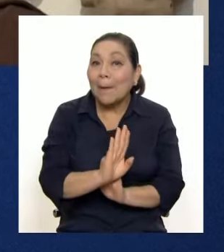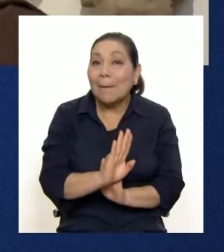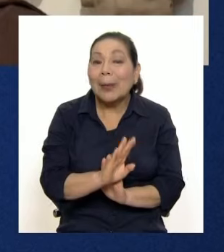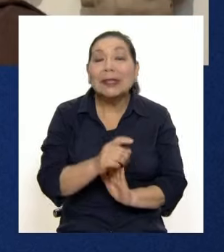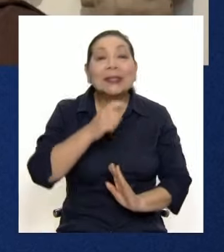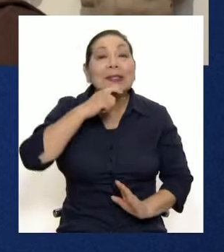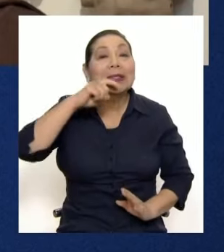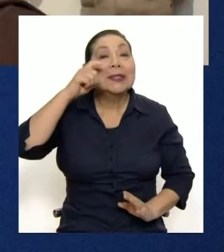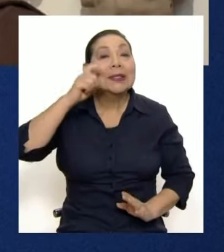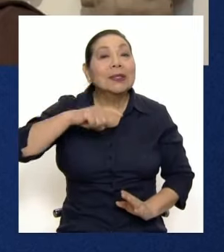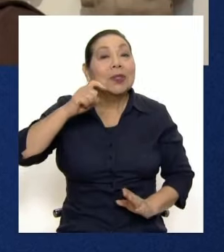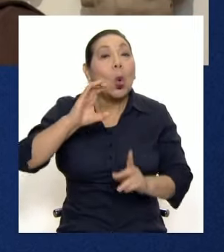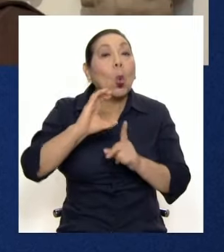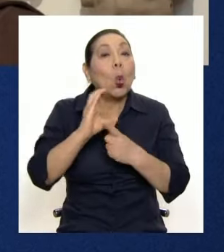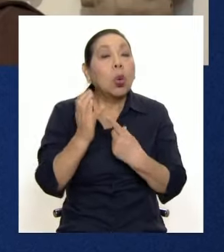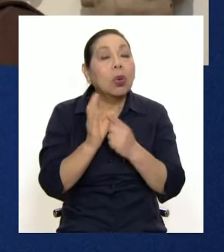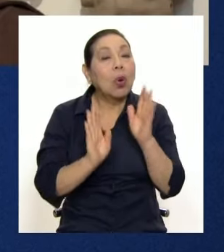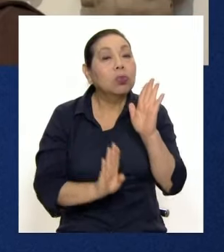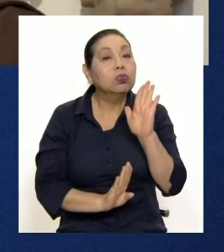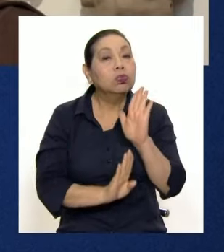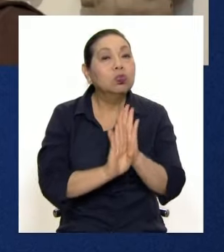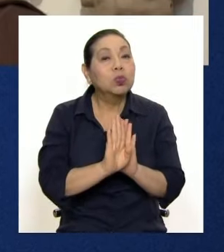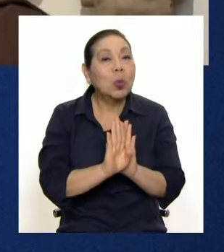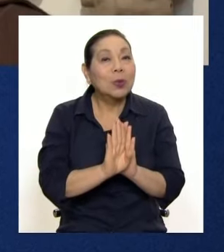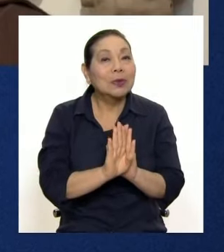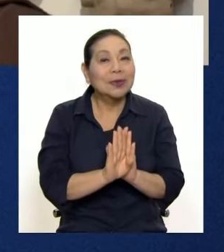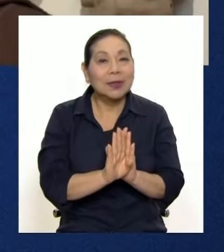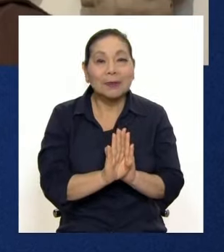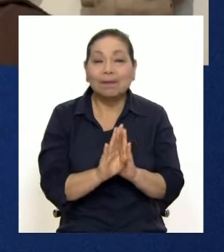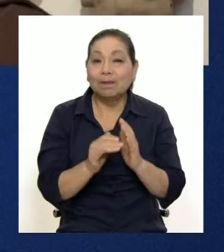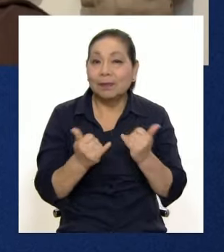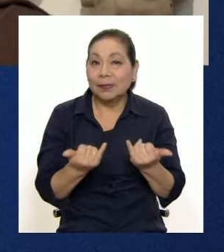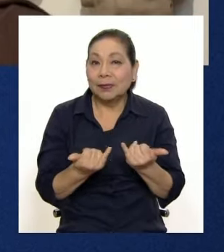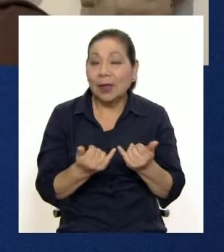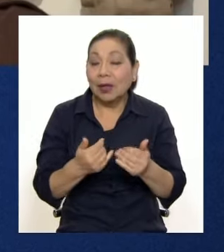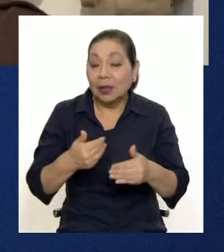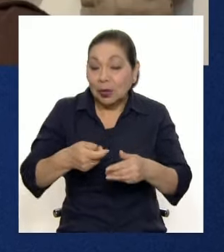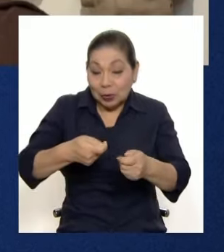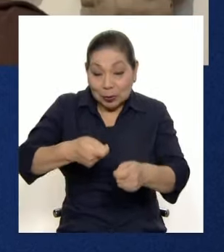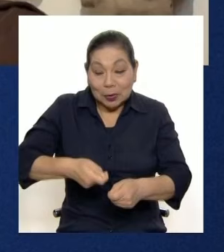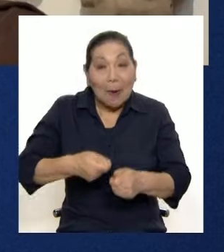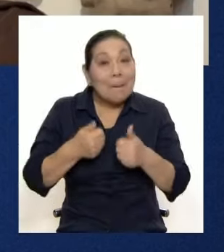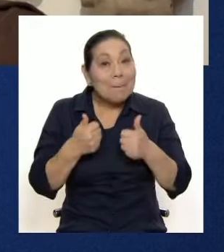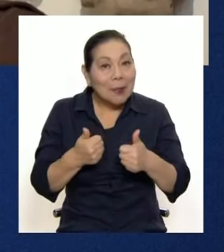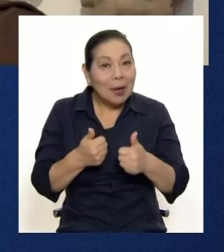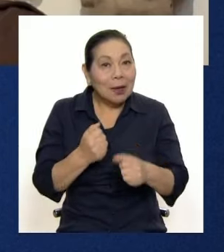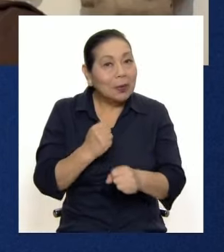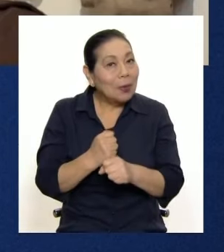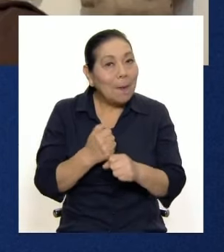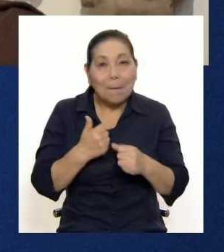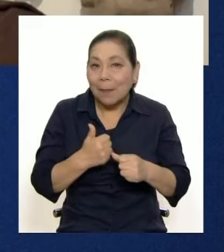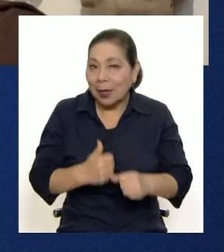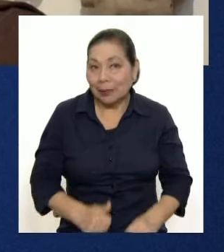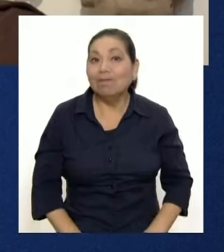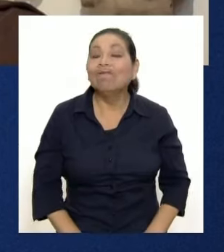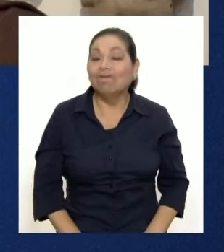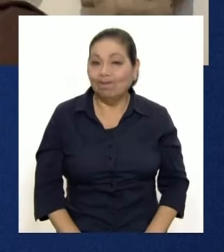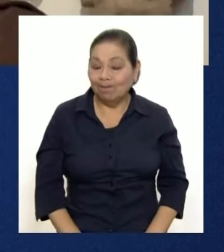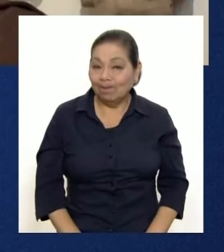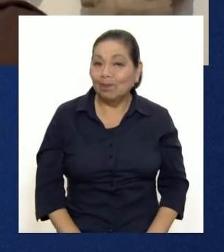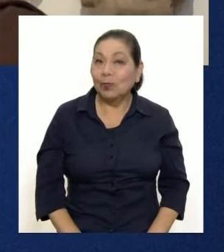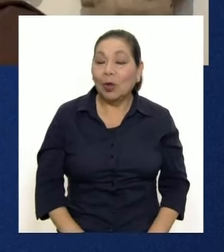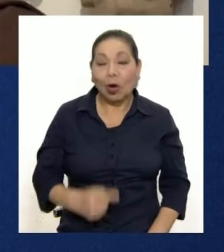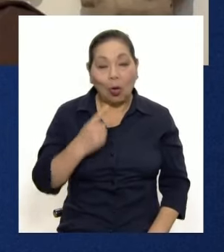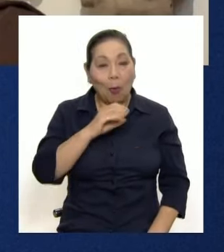necesitamos una cultura de éxito en el cual el el que produce bien el que hace las cosas bien tenga